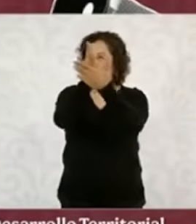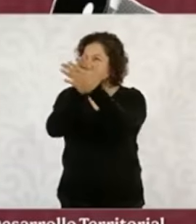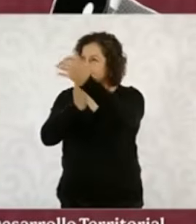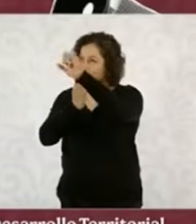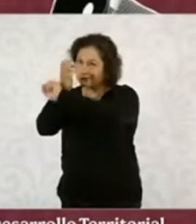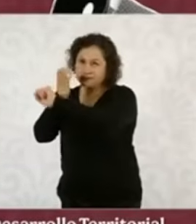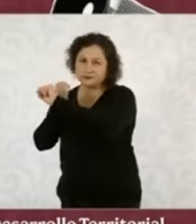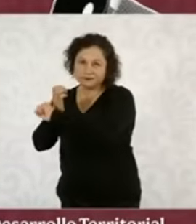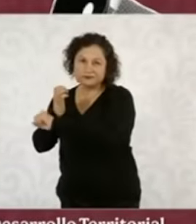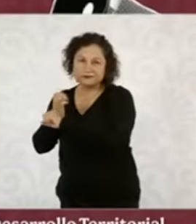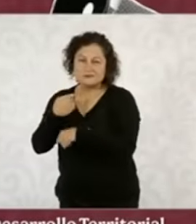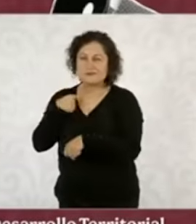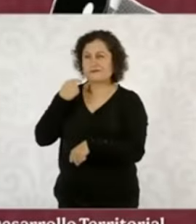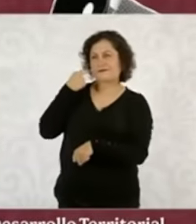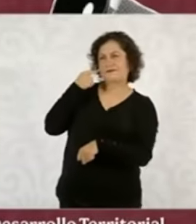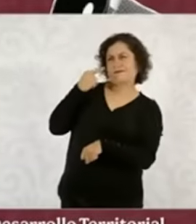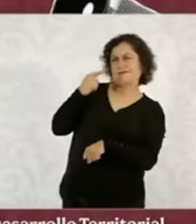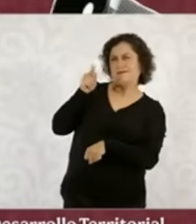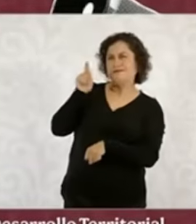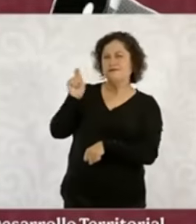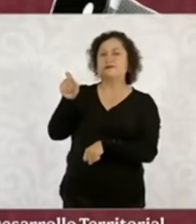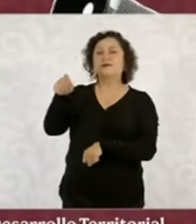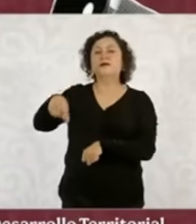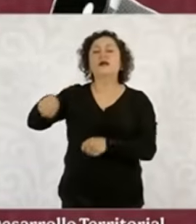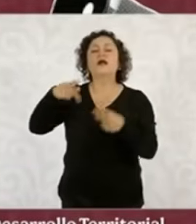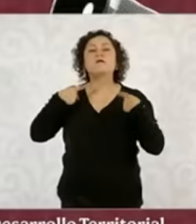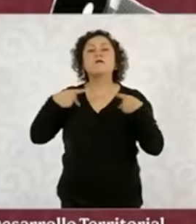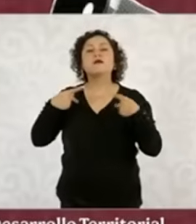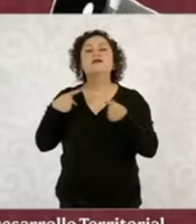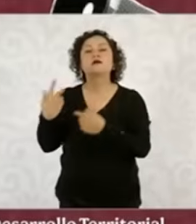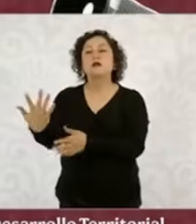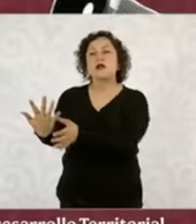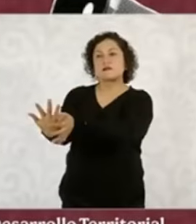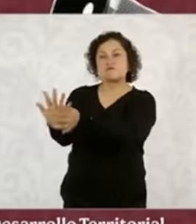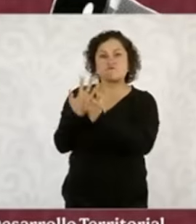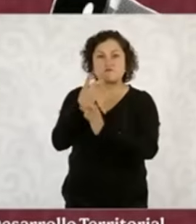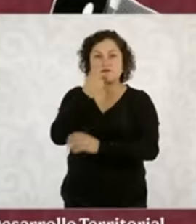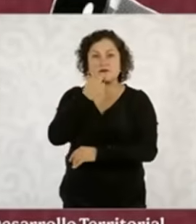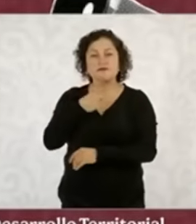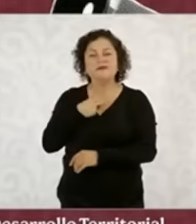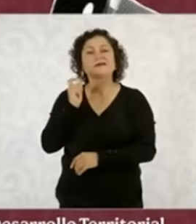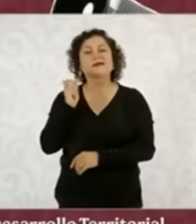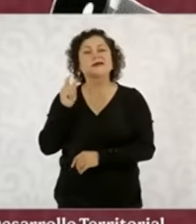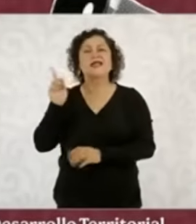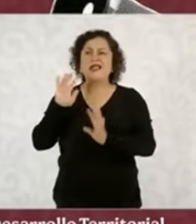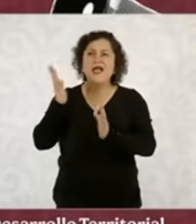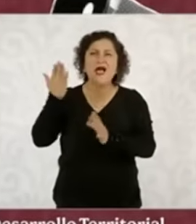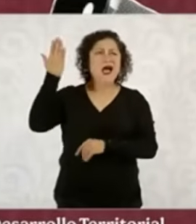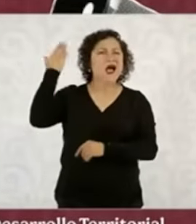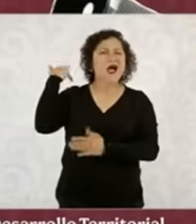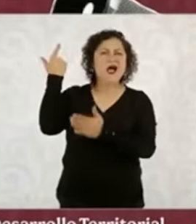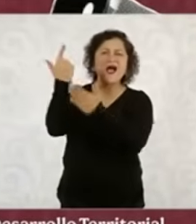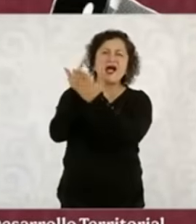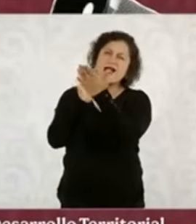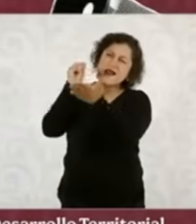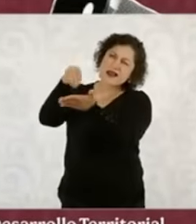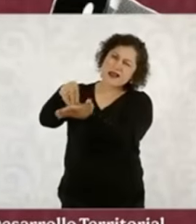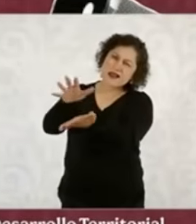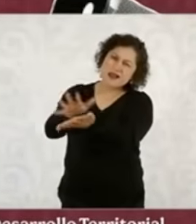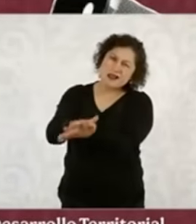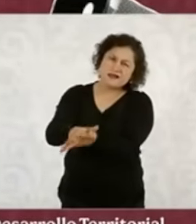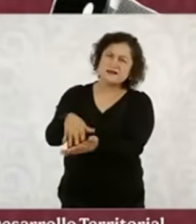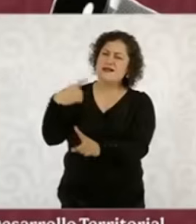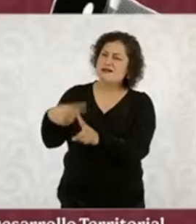con señalamientos de personas que nos dicen, es que ya nos inscribimos en una lista que nos pasó X o